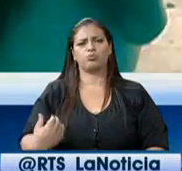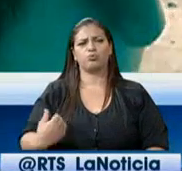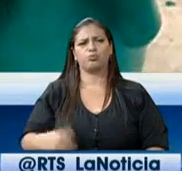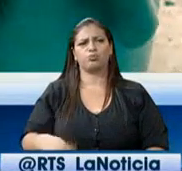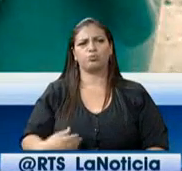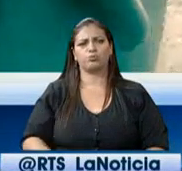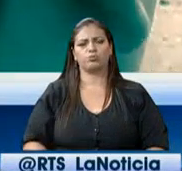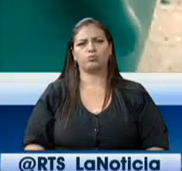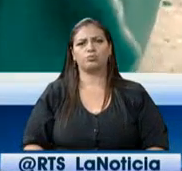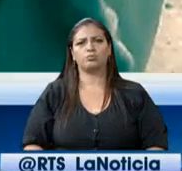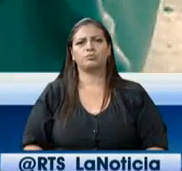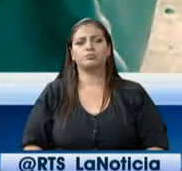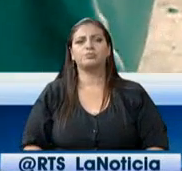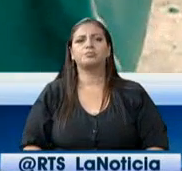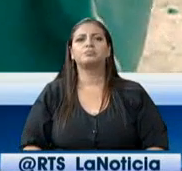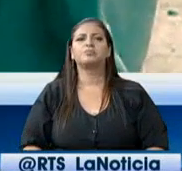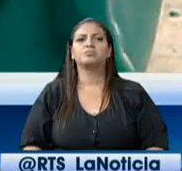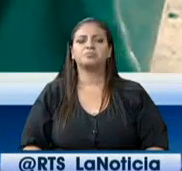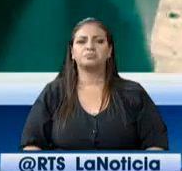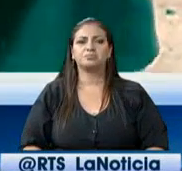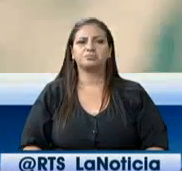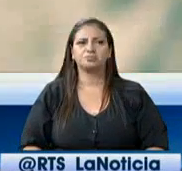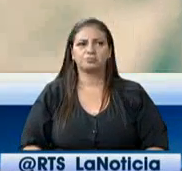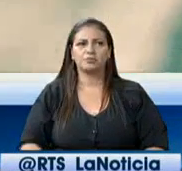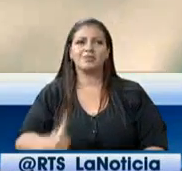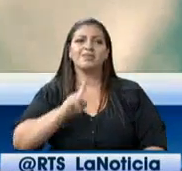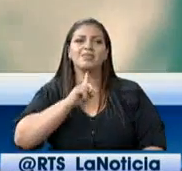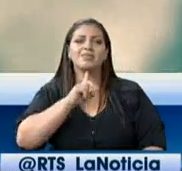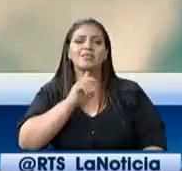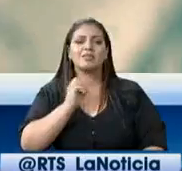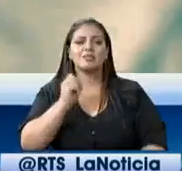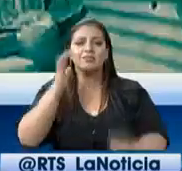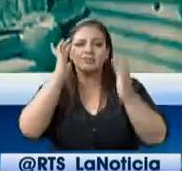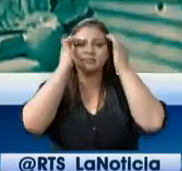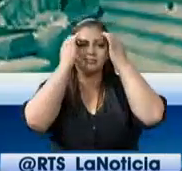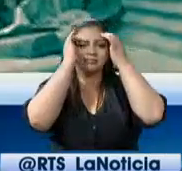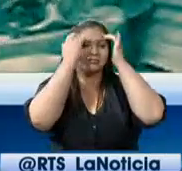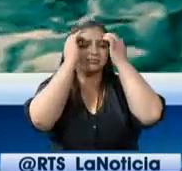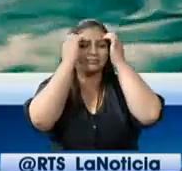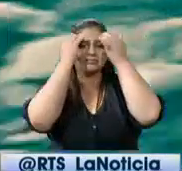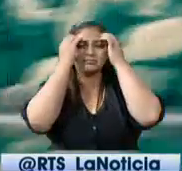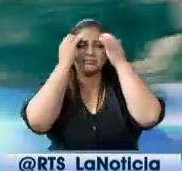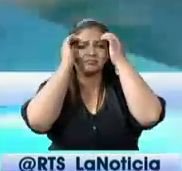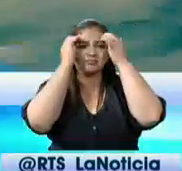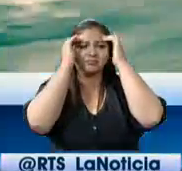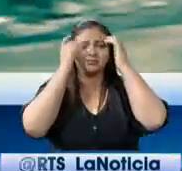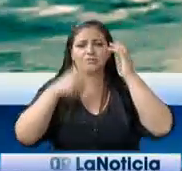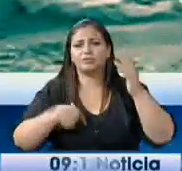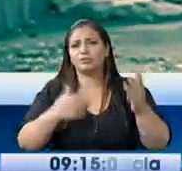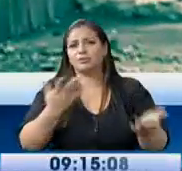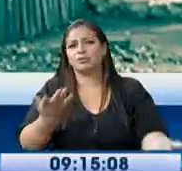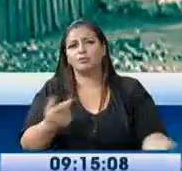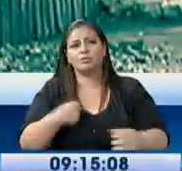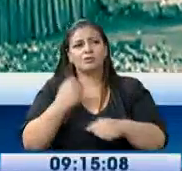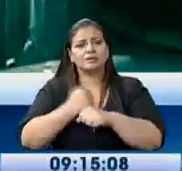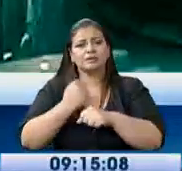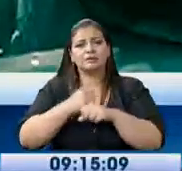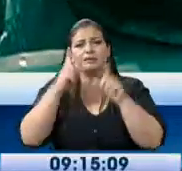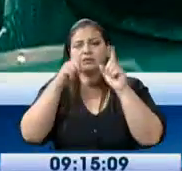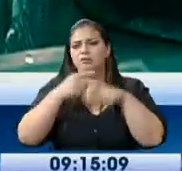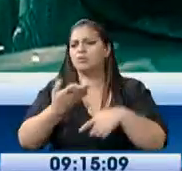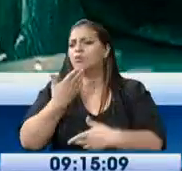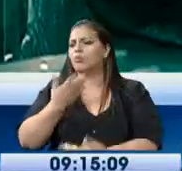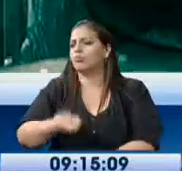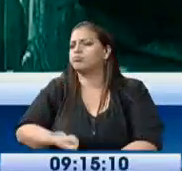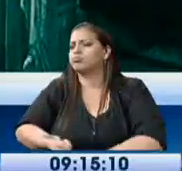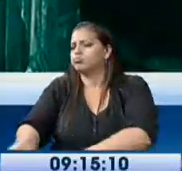papá. Es un tío angustiado que solo busca sacarlo del abismo, pero su trabajo de limpieza en urbanizaciones privadas le